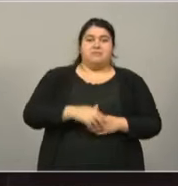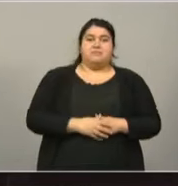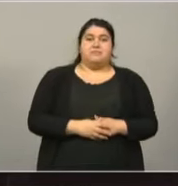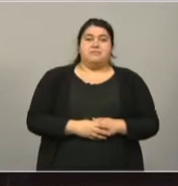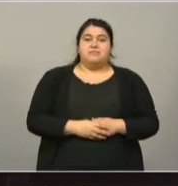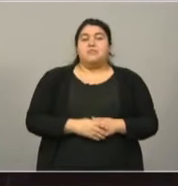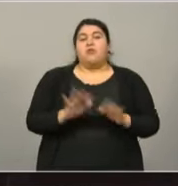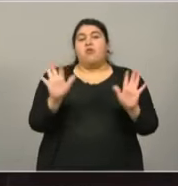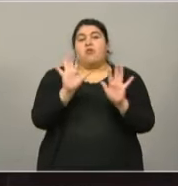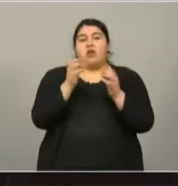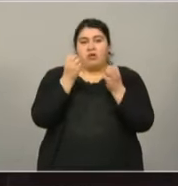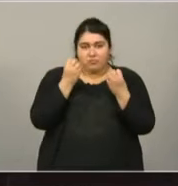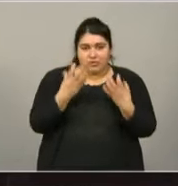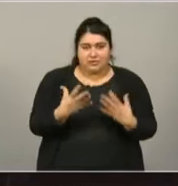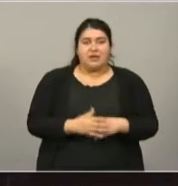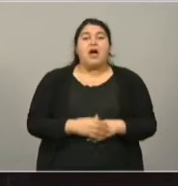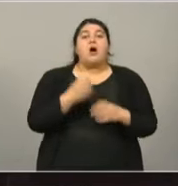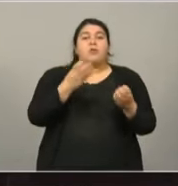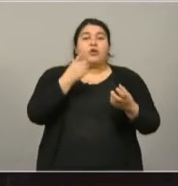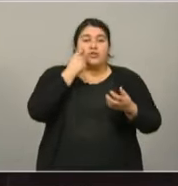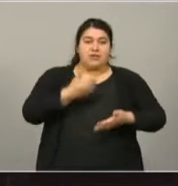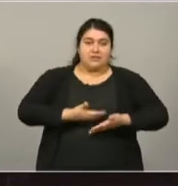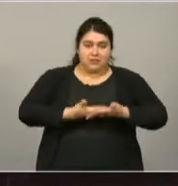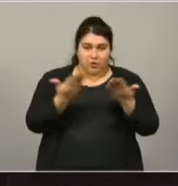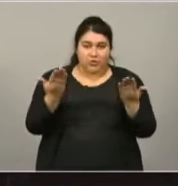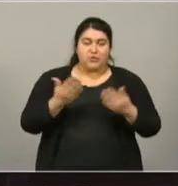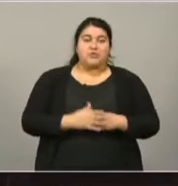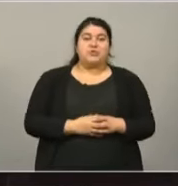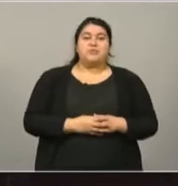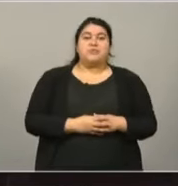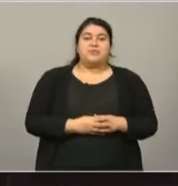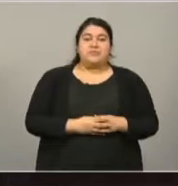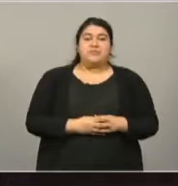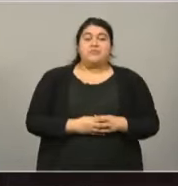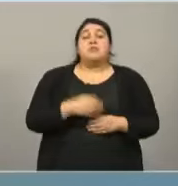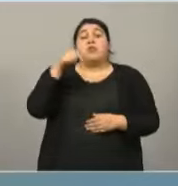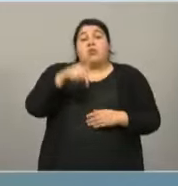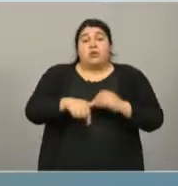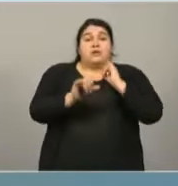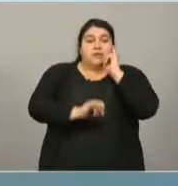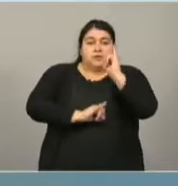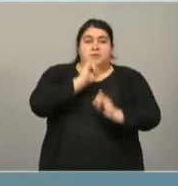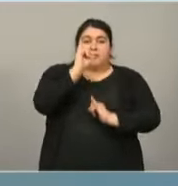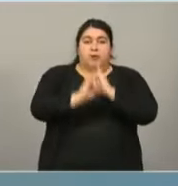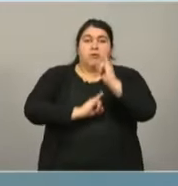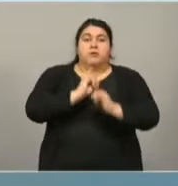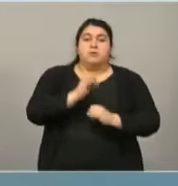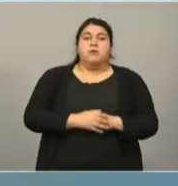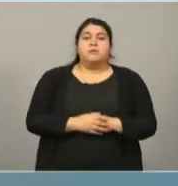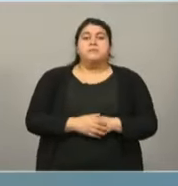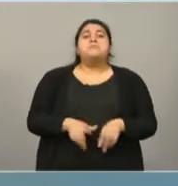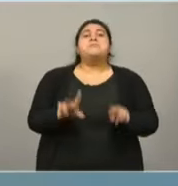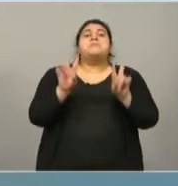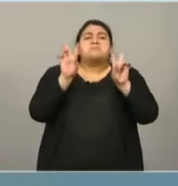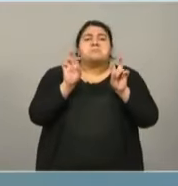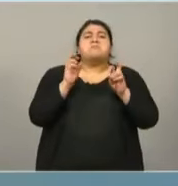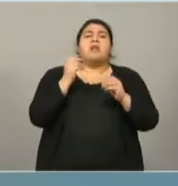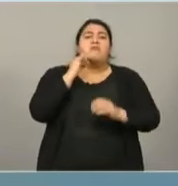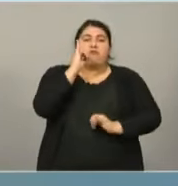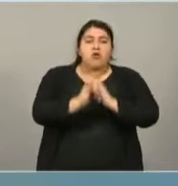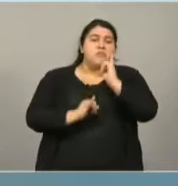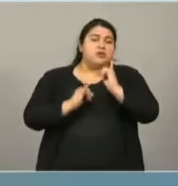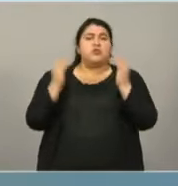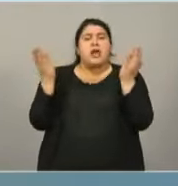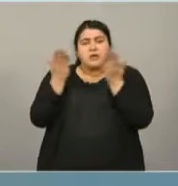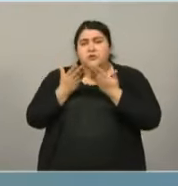buenas qué tal Buenos días a todos y todas vamos a contar hoy una una información de